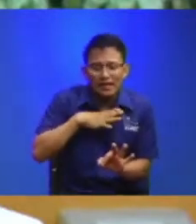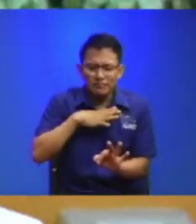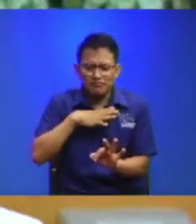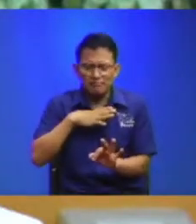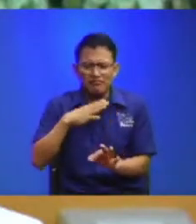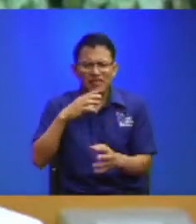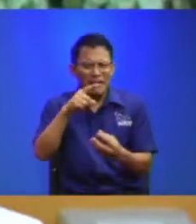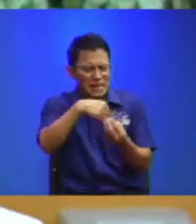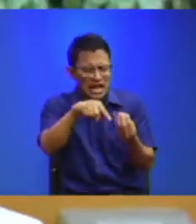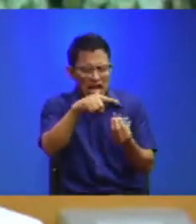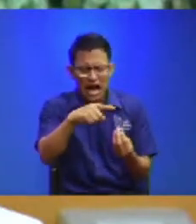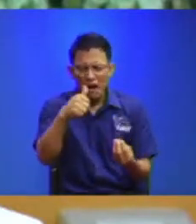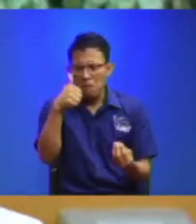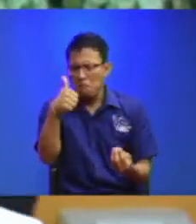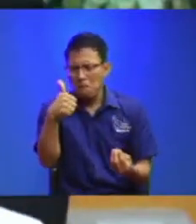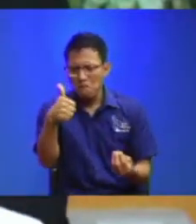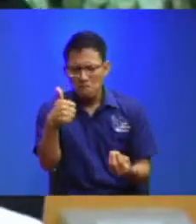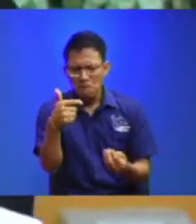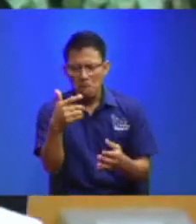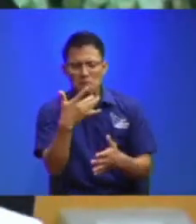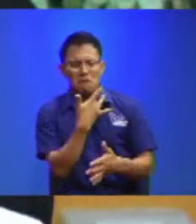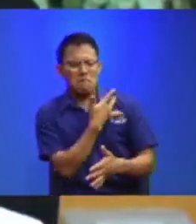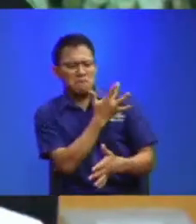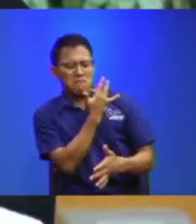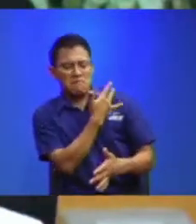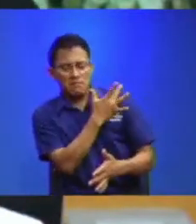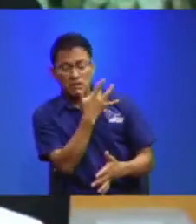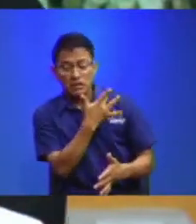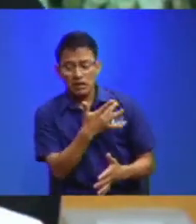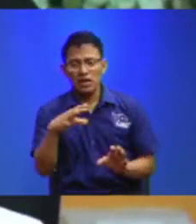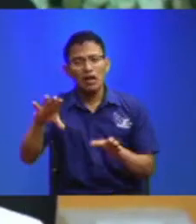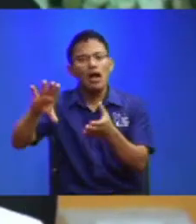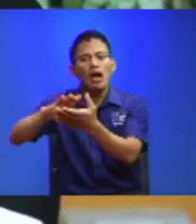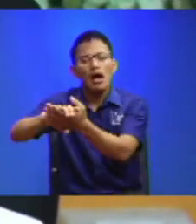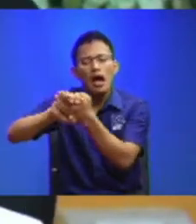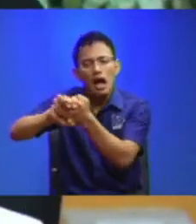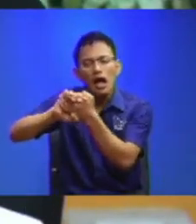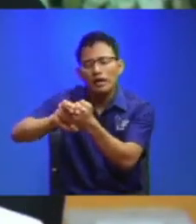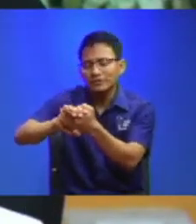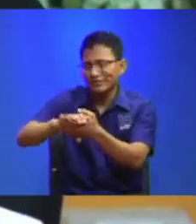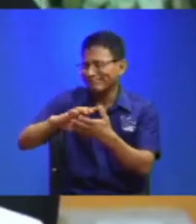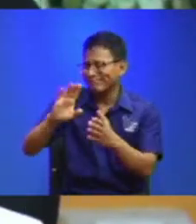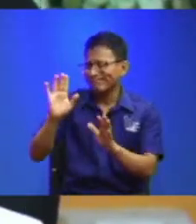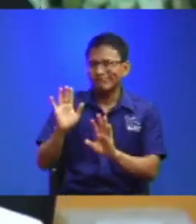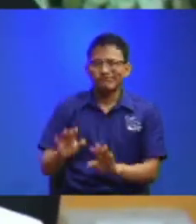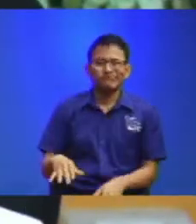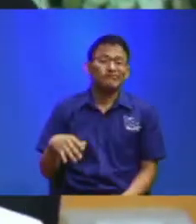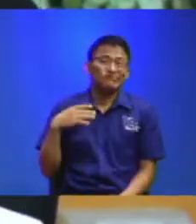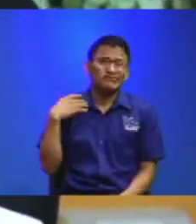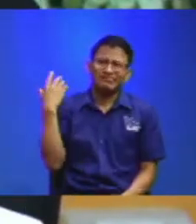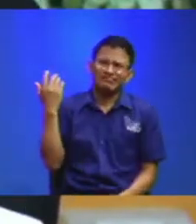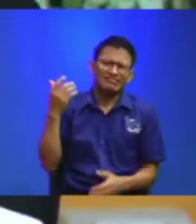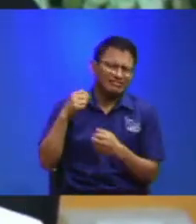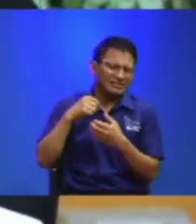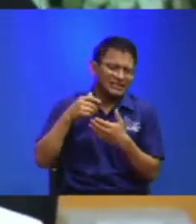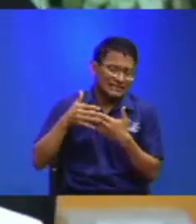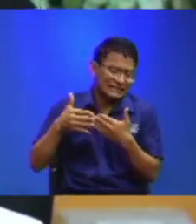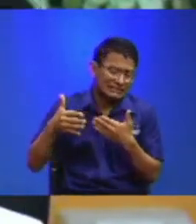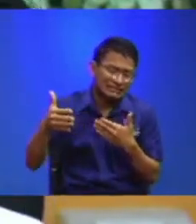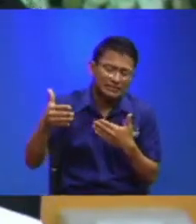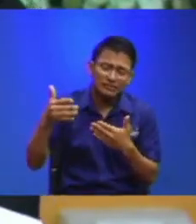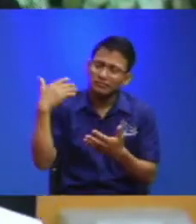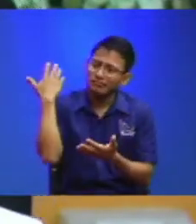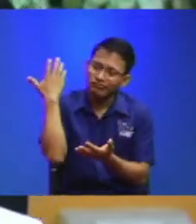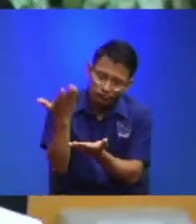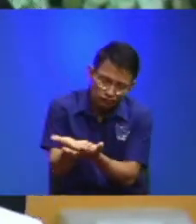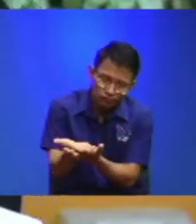adelante. Sí, hermano, créame que en eso se convierte. Y pasan los años y en eso se convierte. Pero el que